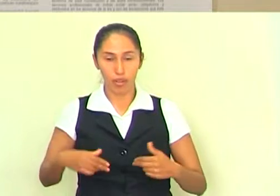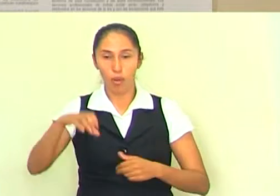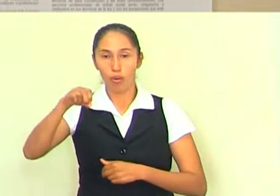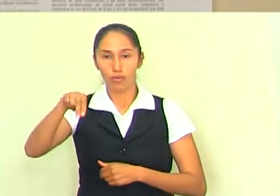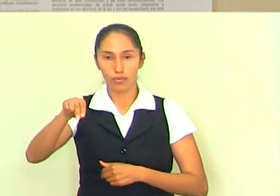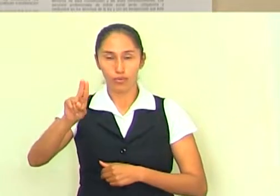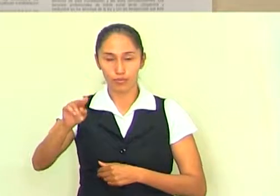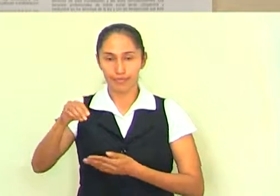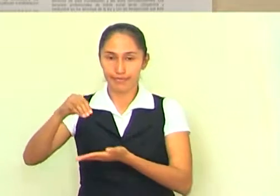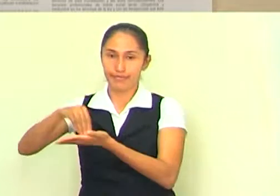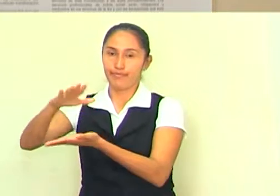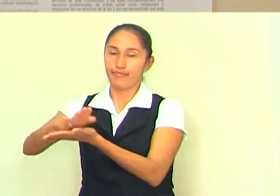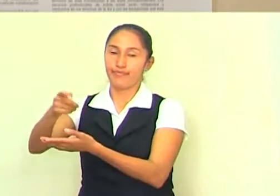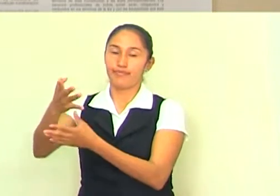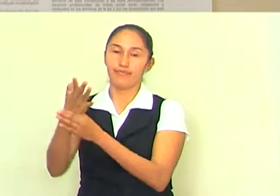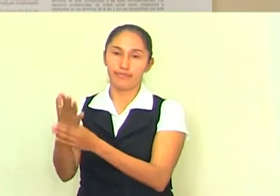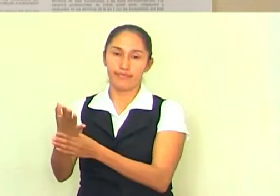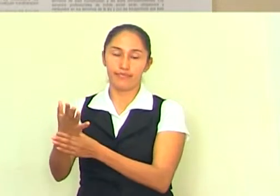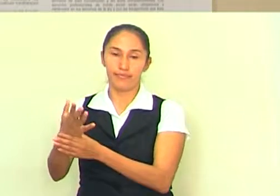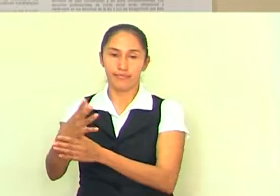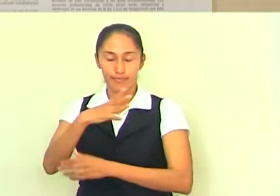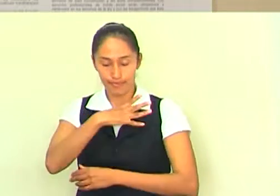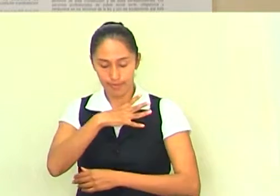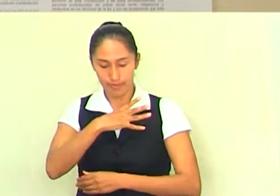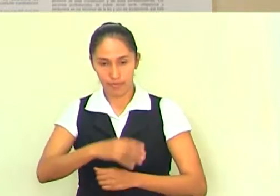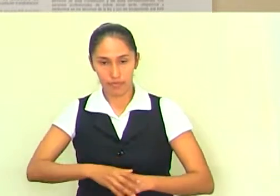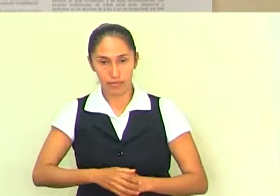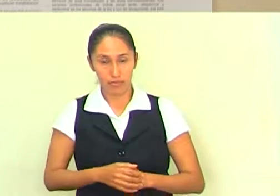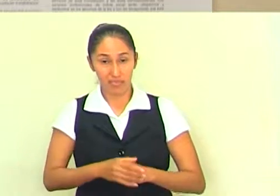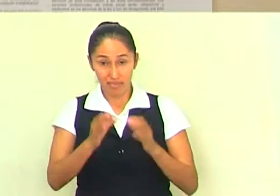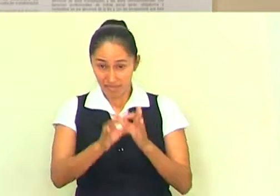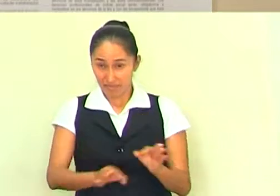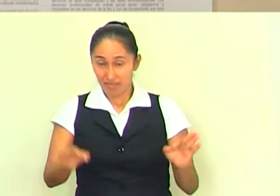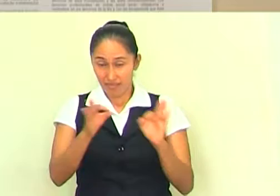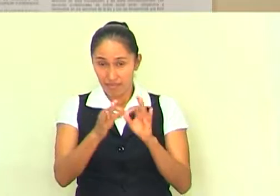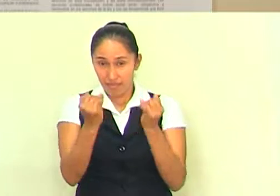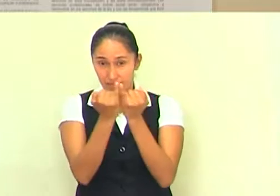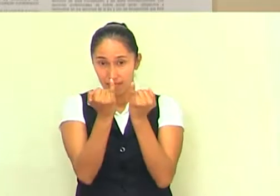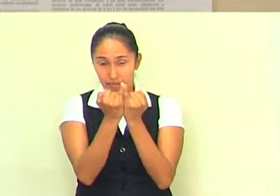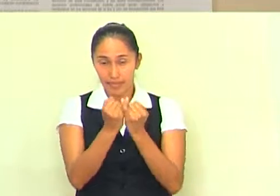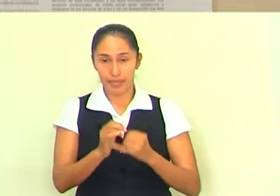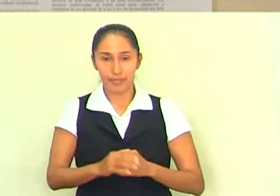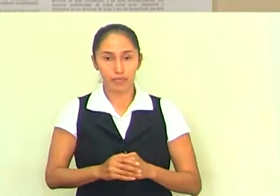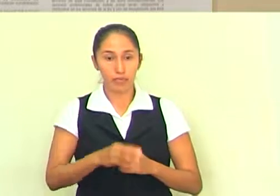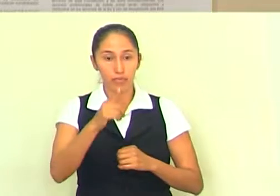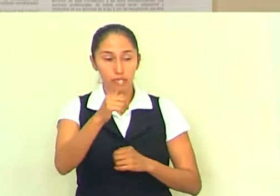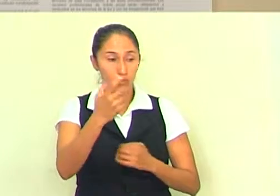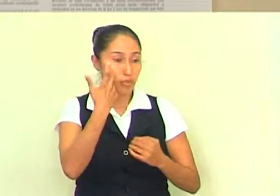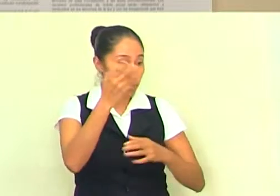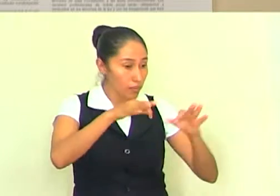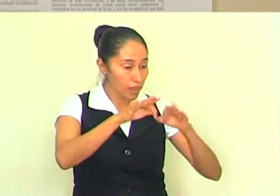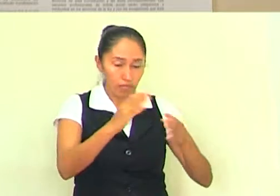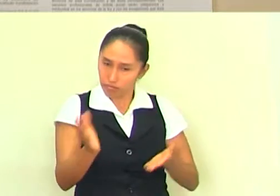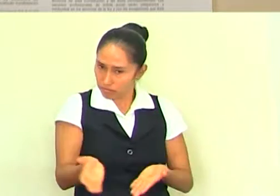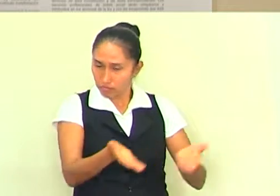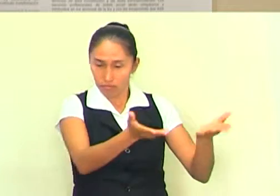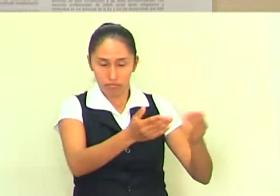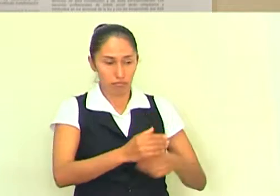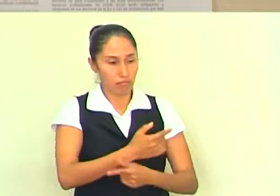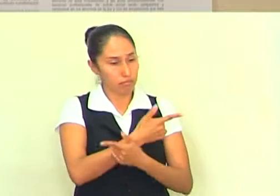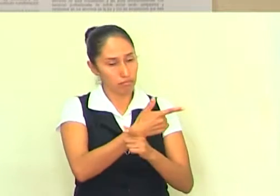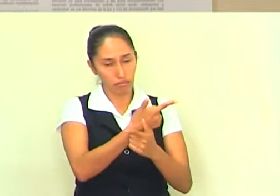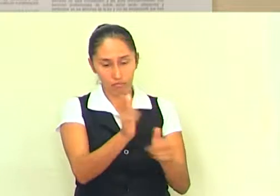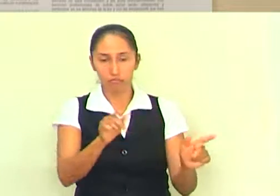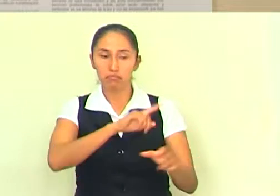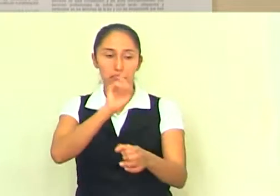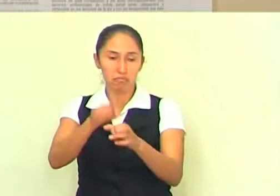vamos a entrar a la Constitución. Importante también la libertad de trabajo, profesión, industria o comercio.